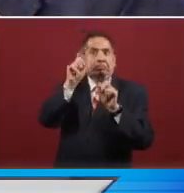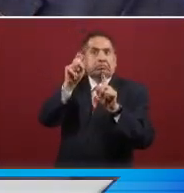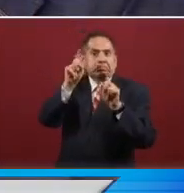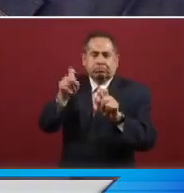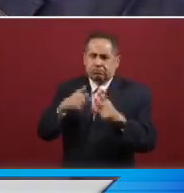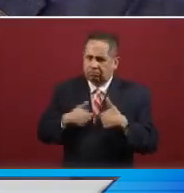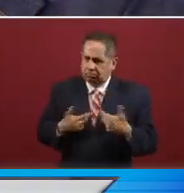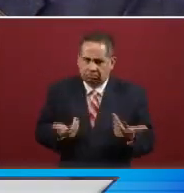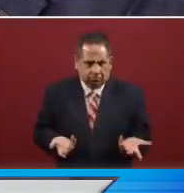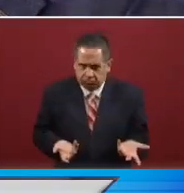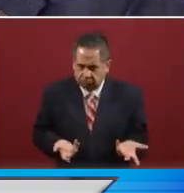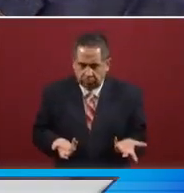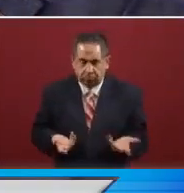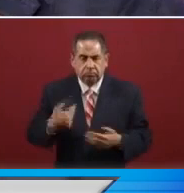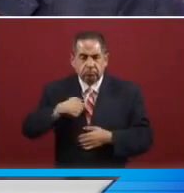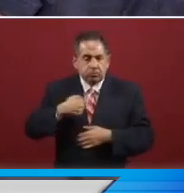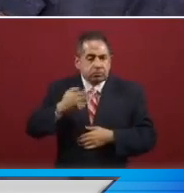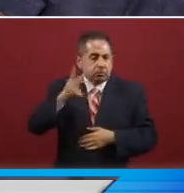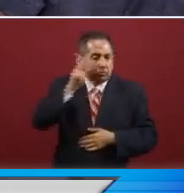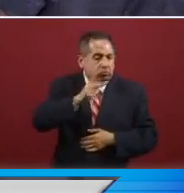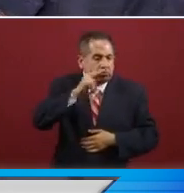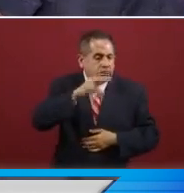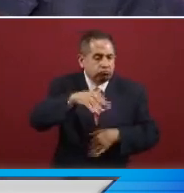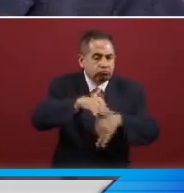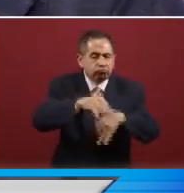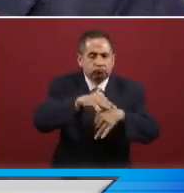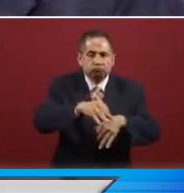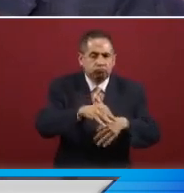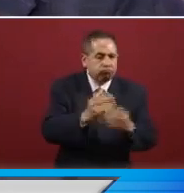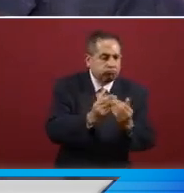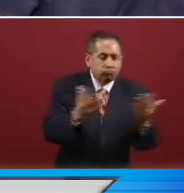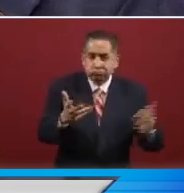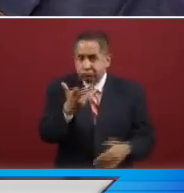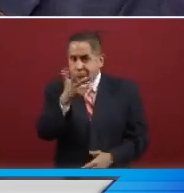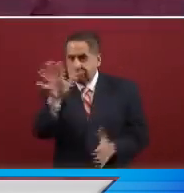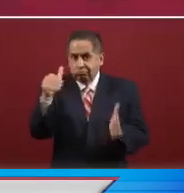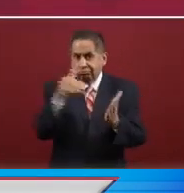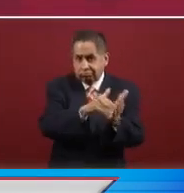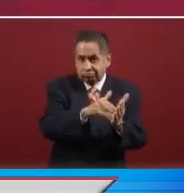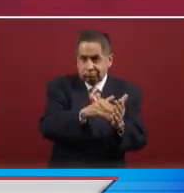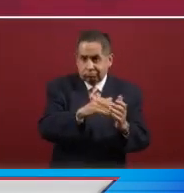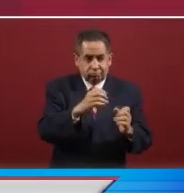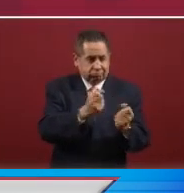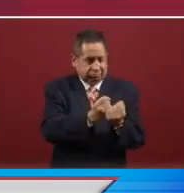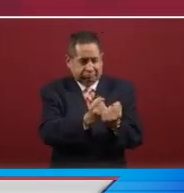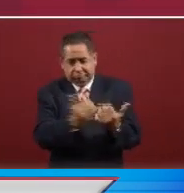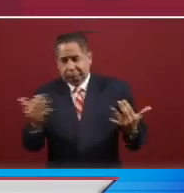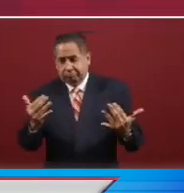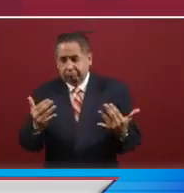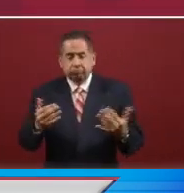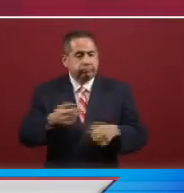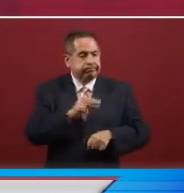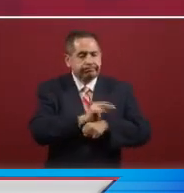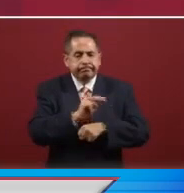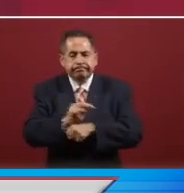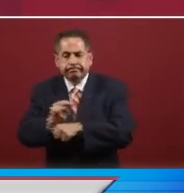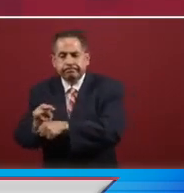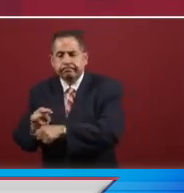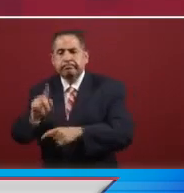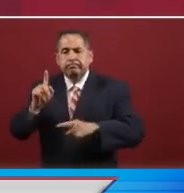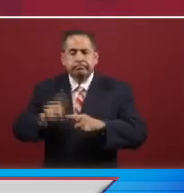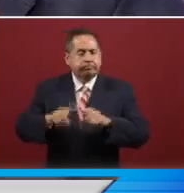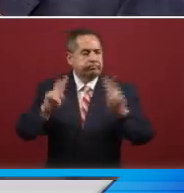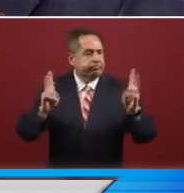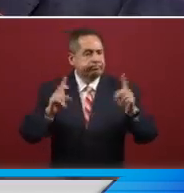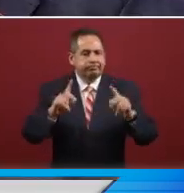Precios de las gasolinas y gas. Precio promedio por litro de gasolina del 30 de mayo al 5 de junio. Con precio alto, gasolina regular marca